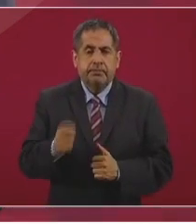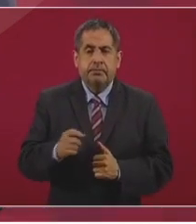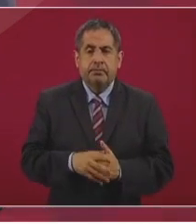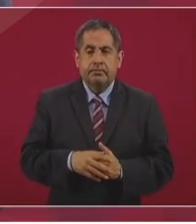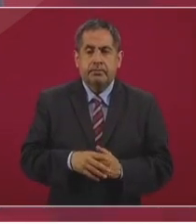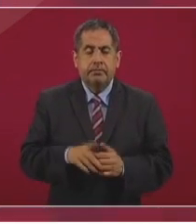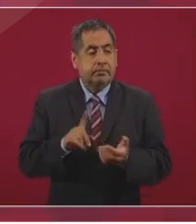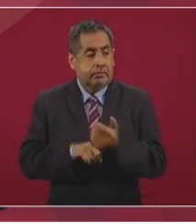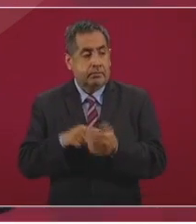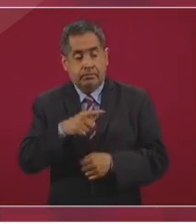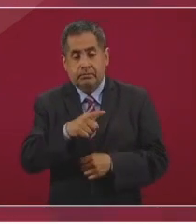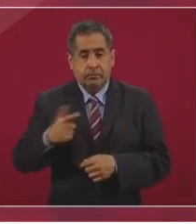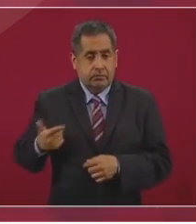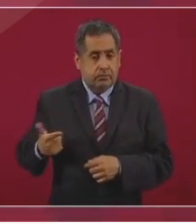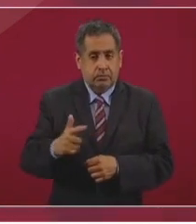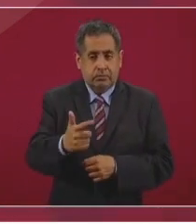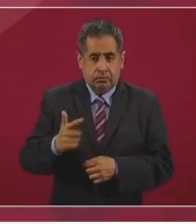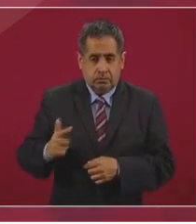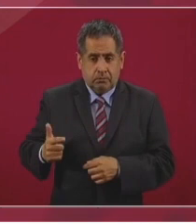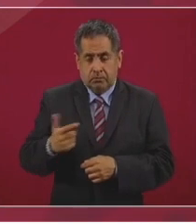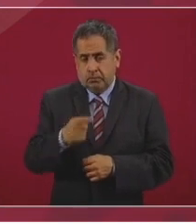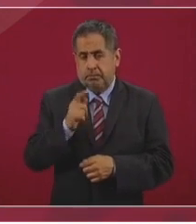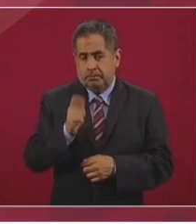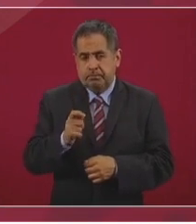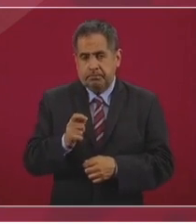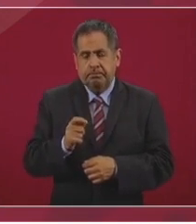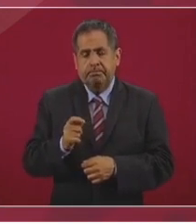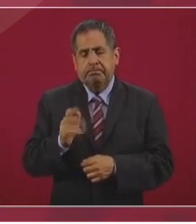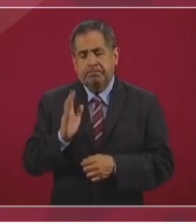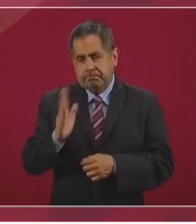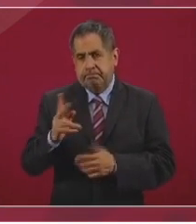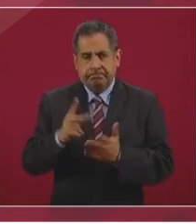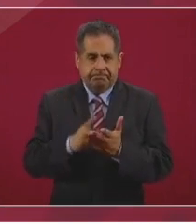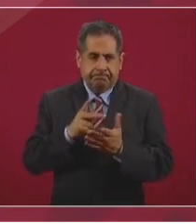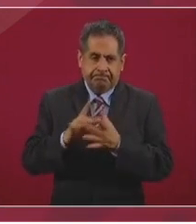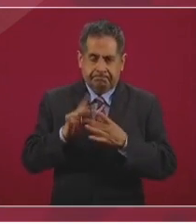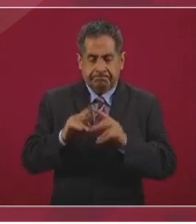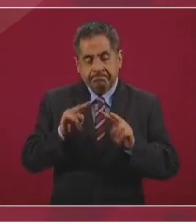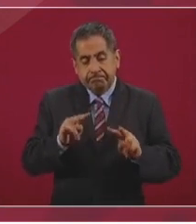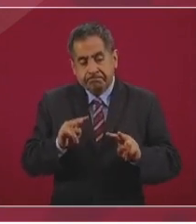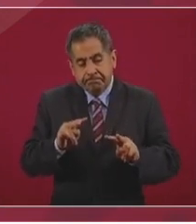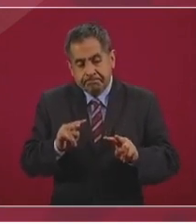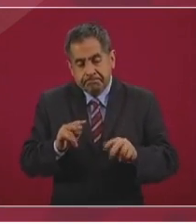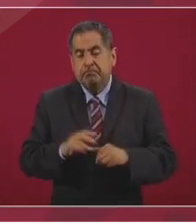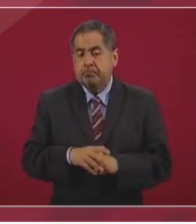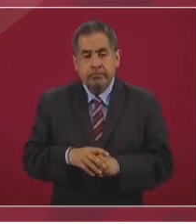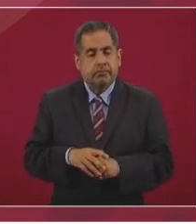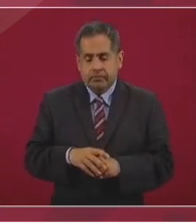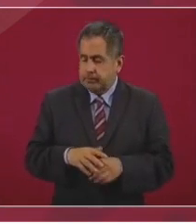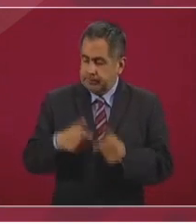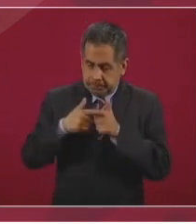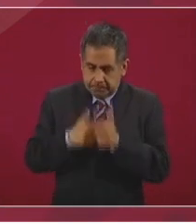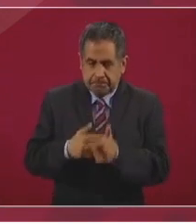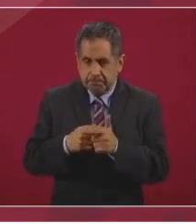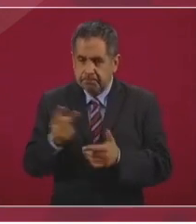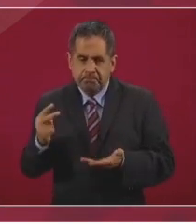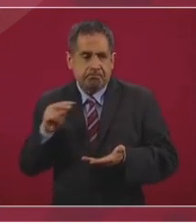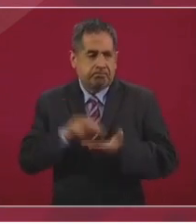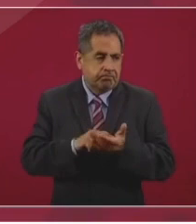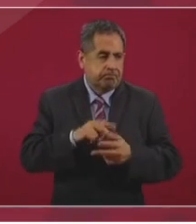El caso de Guanajuato, pues ya lo hemos tratado. Vamos a seguir